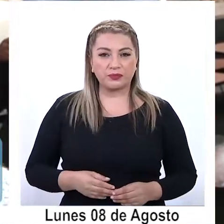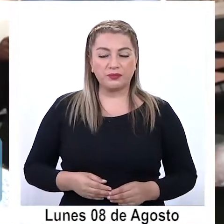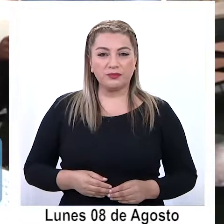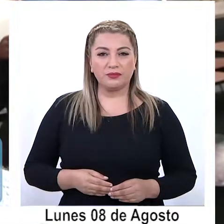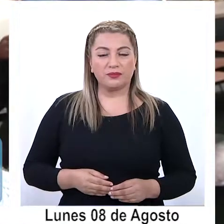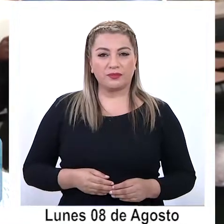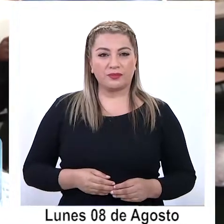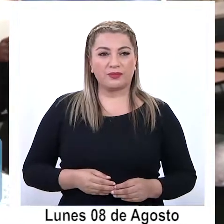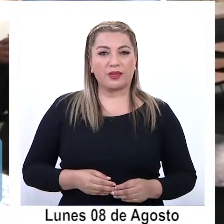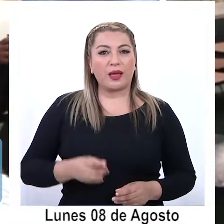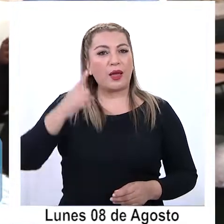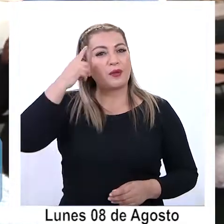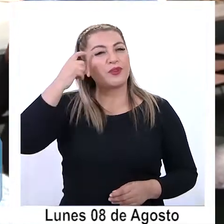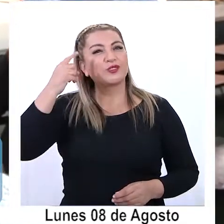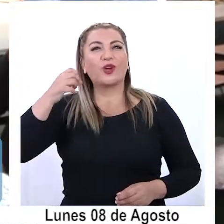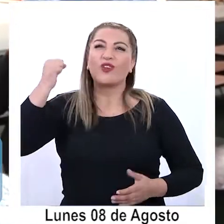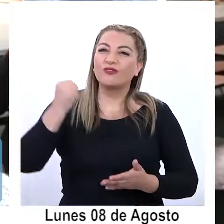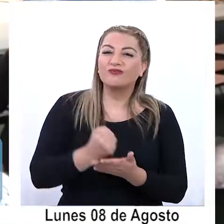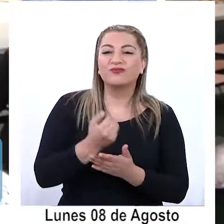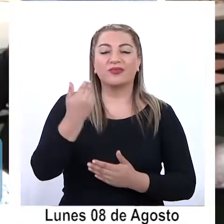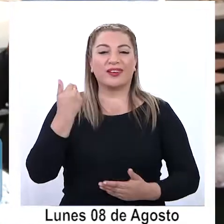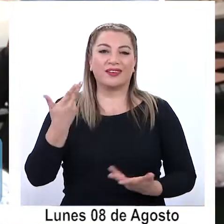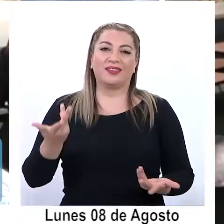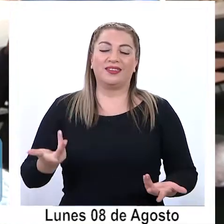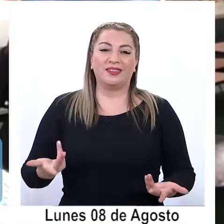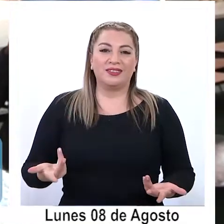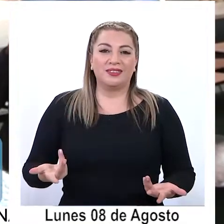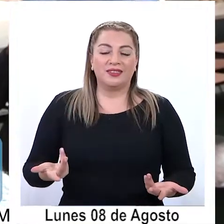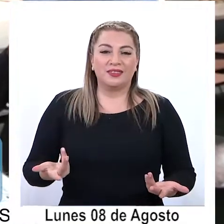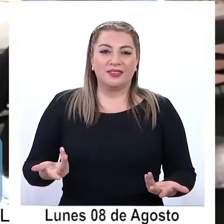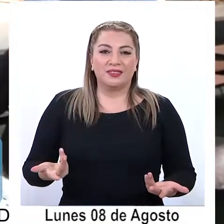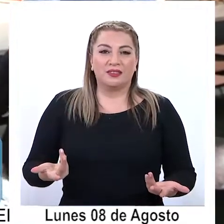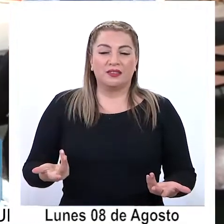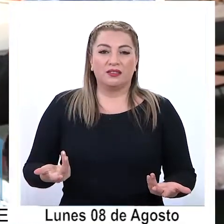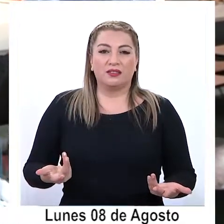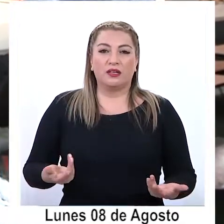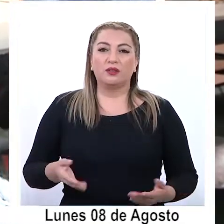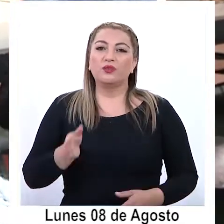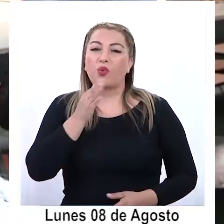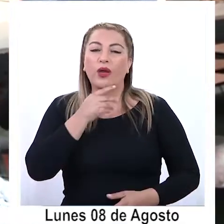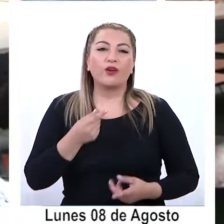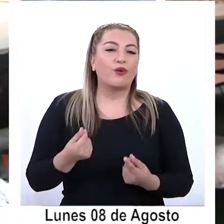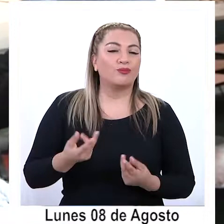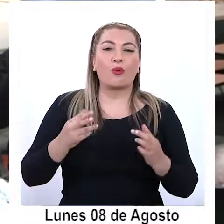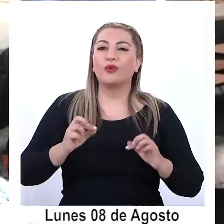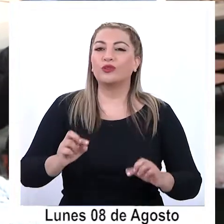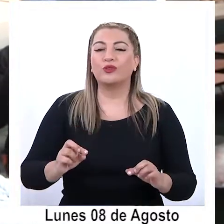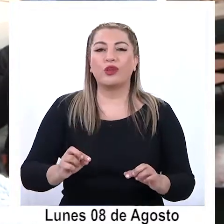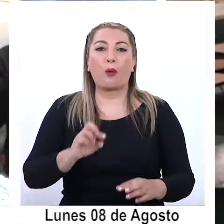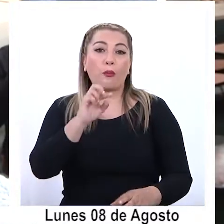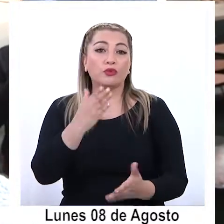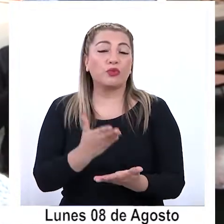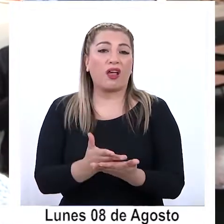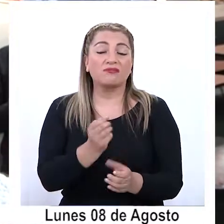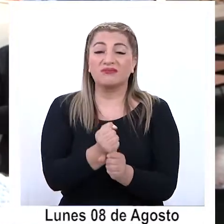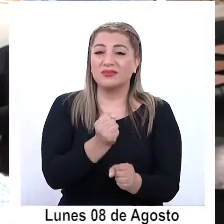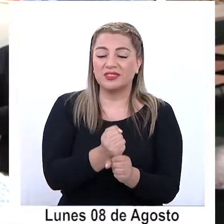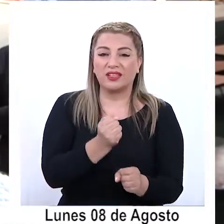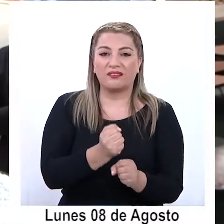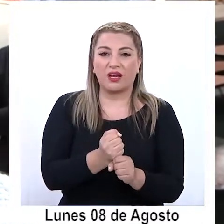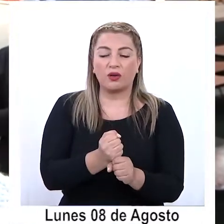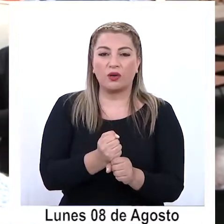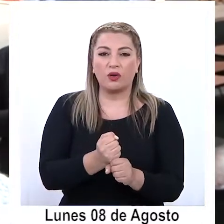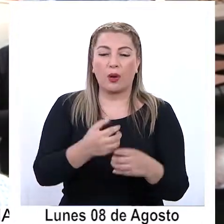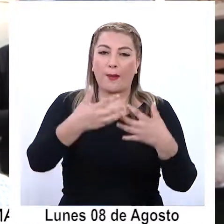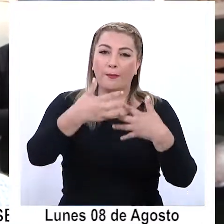y aparte uno de mis sueños frustrados, la cual, como no tenía muchas posibilidades para postular un trabajo de